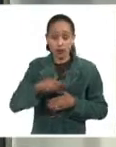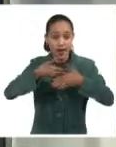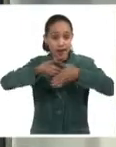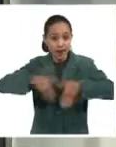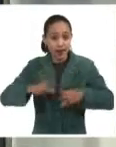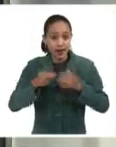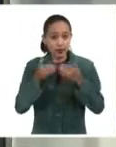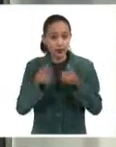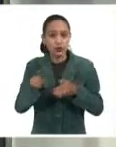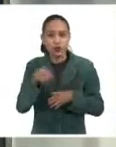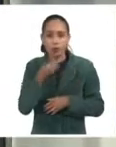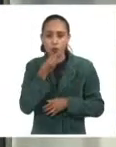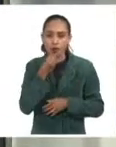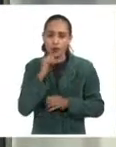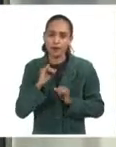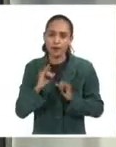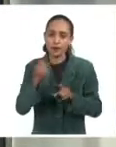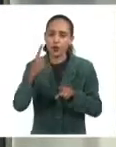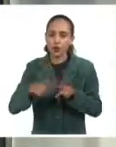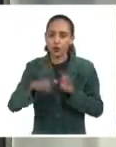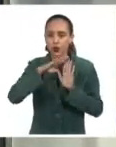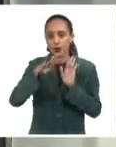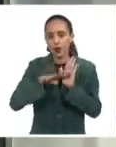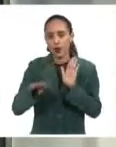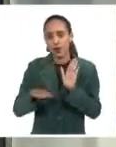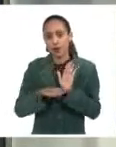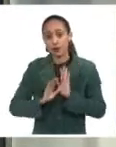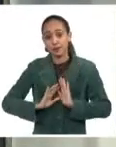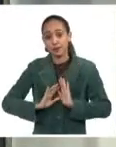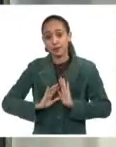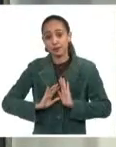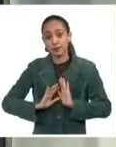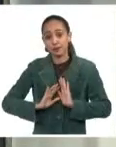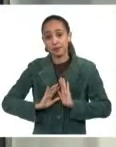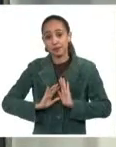tendrá más detalles en próximas emisiones. Así finalizan las notas culturales. Buenas noches.